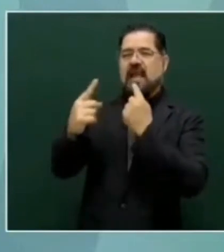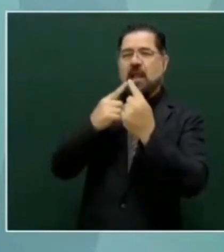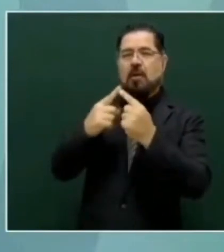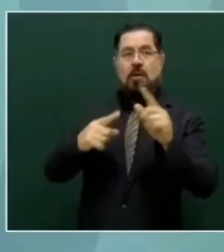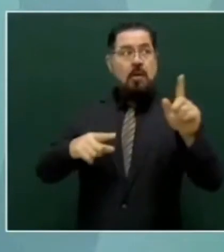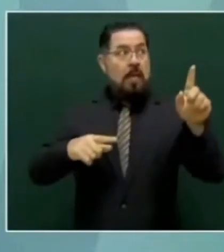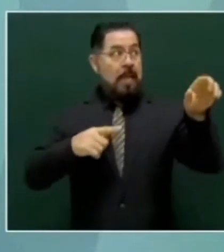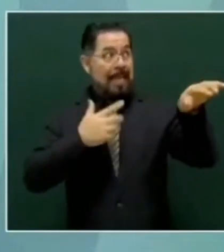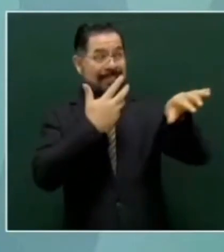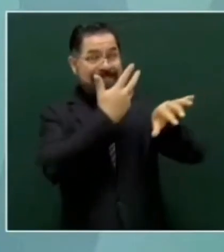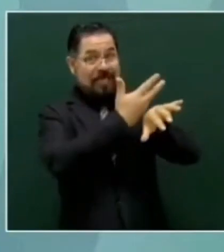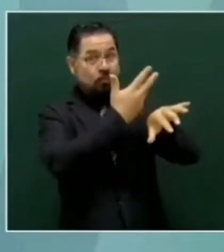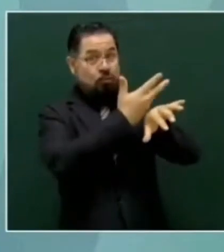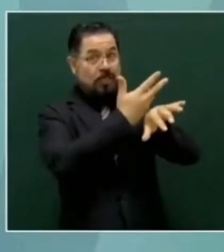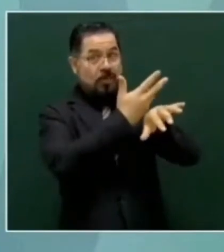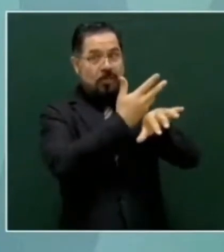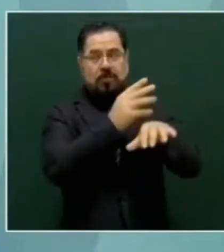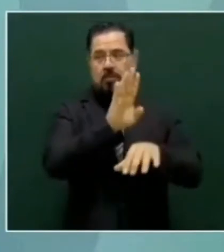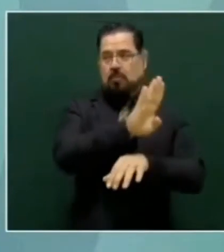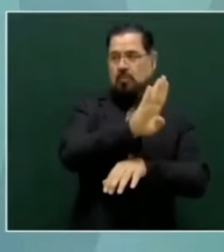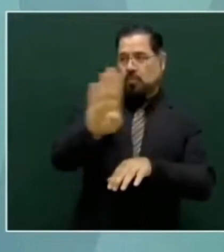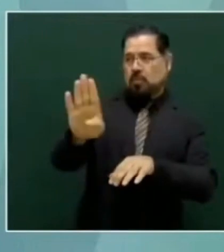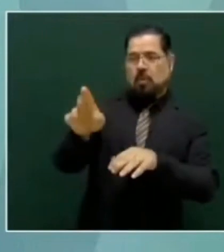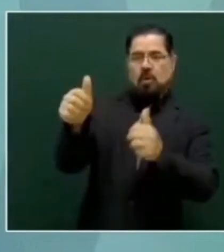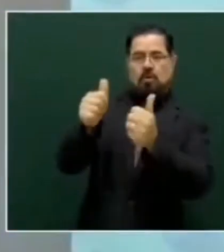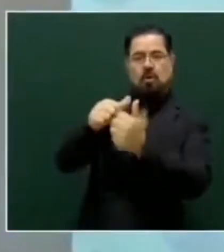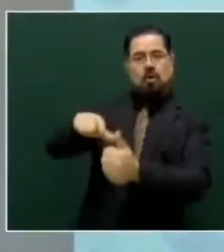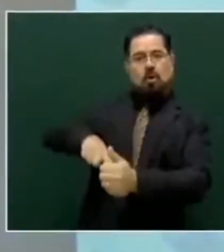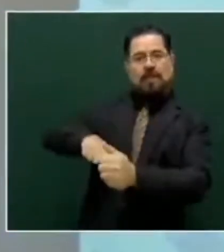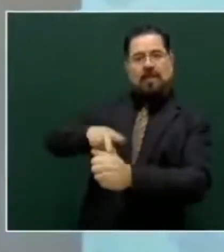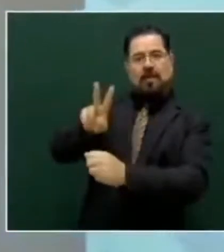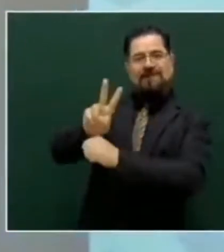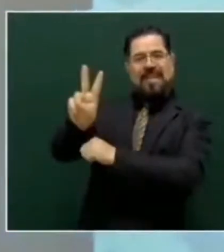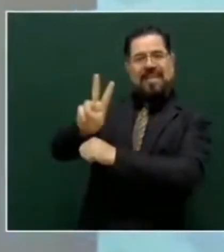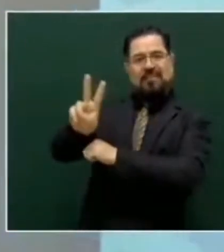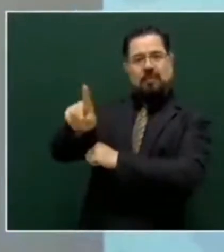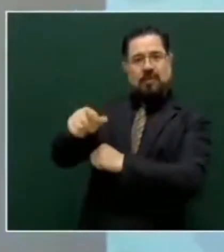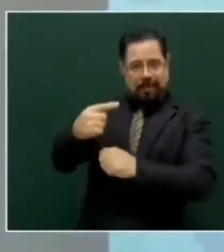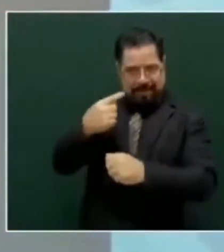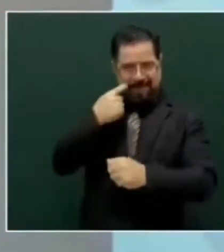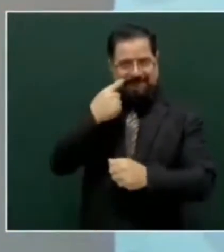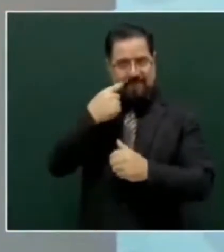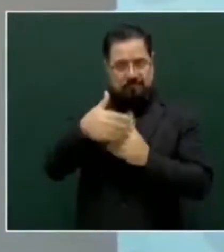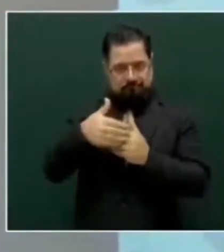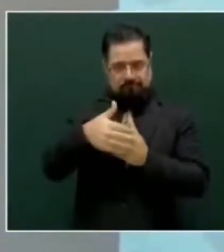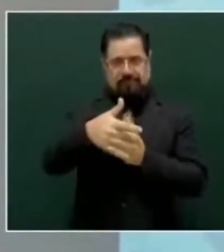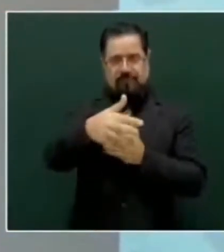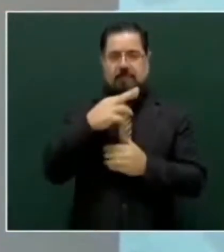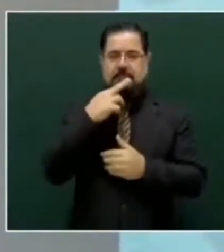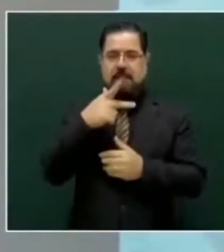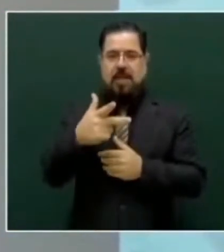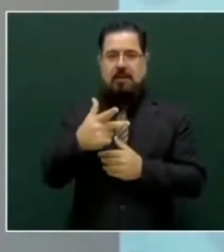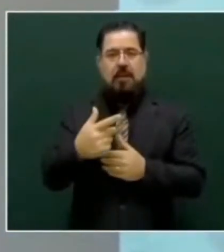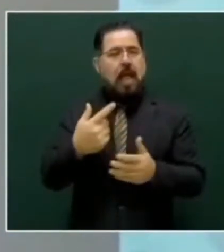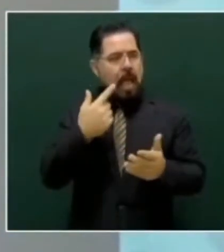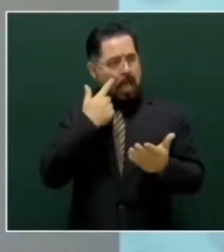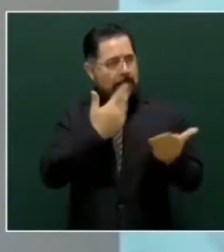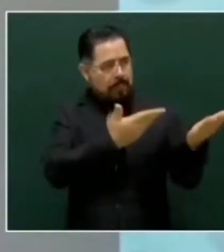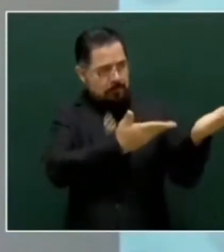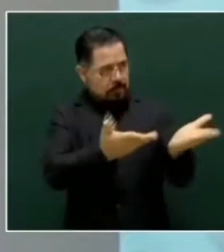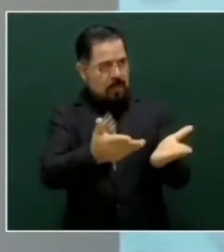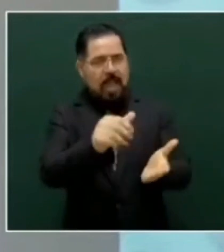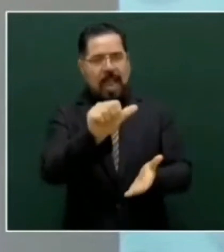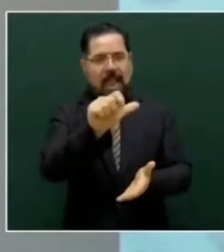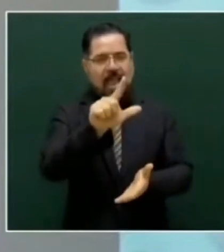de Estados Unidos y el gobierno de Venezuela, y ahora van a ver el resultado, ¿por qué no, Alicia, presentas